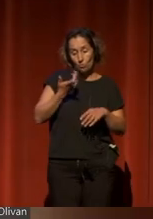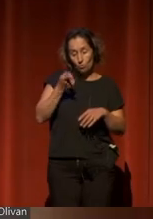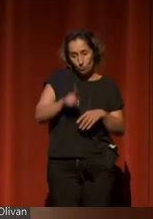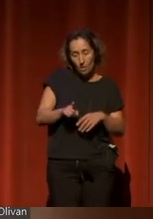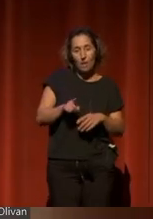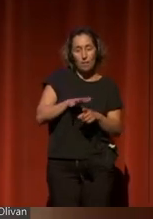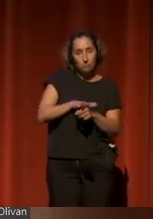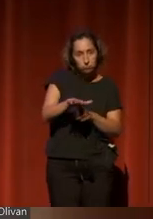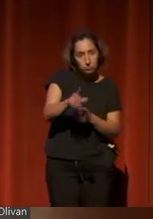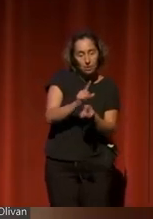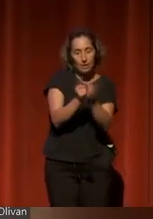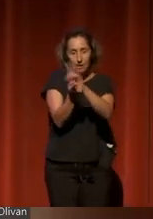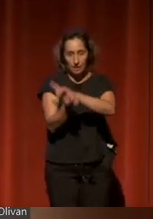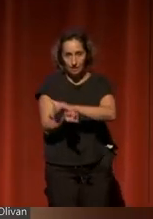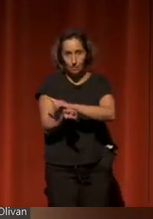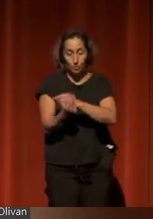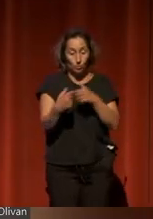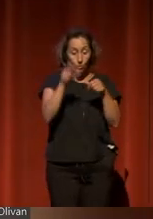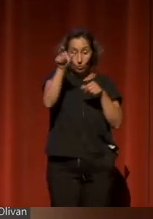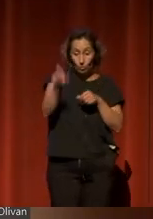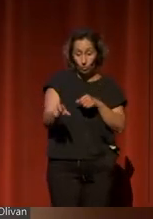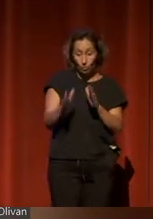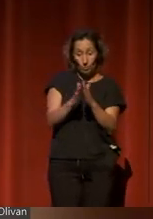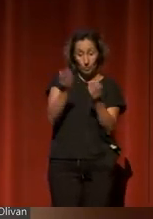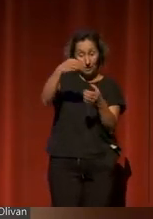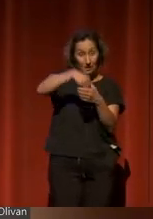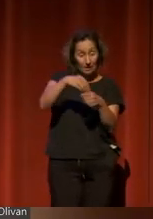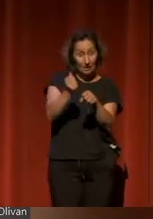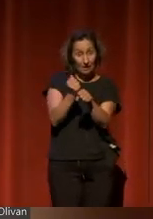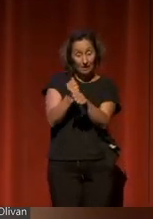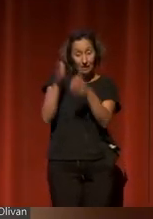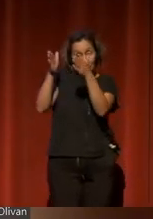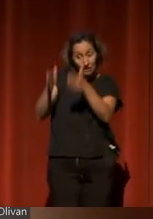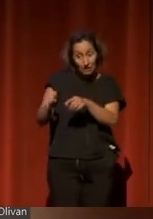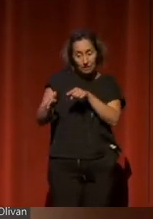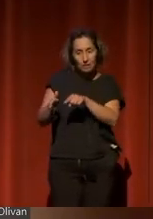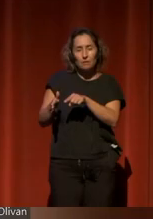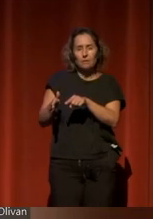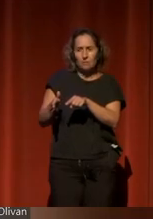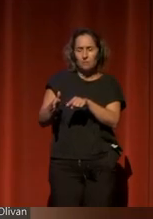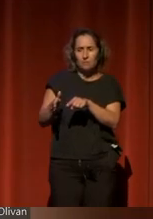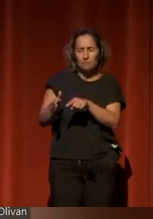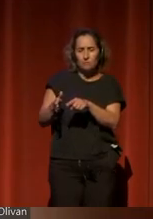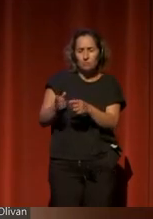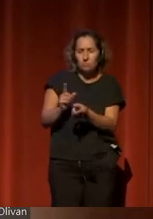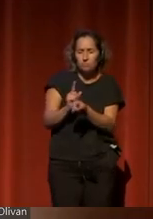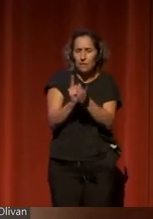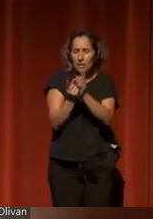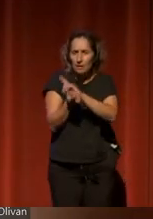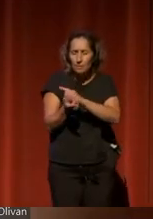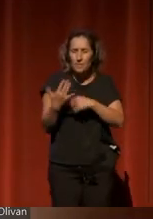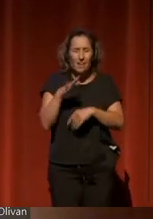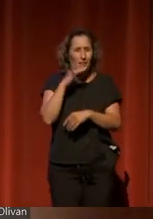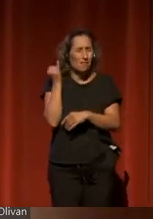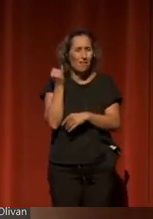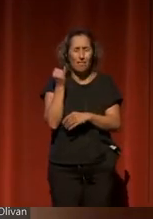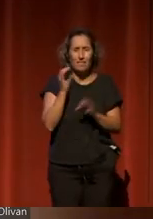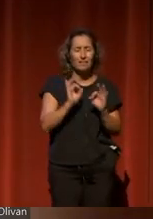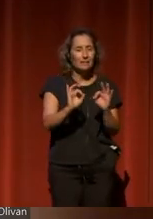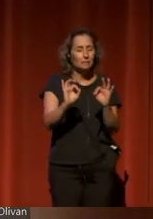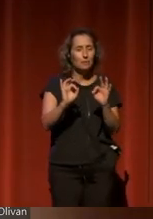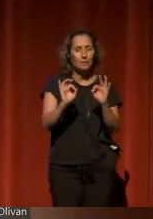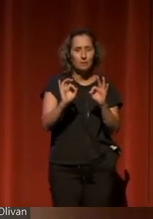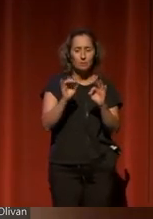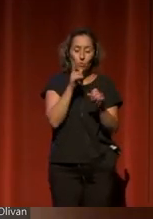no ese bibliotecario que que trabaja ya como un agente de cambio sistémico y que además de muchas habilidades especializadas